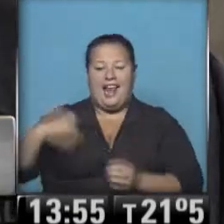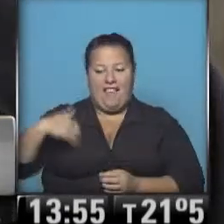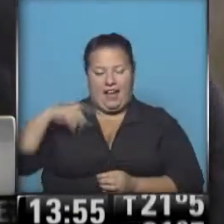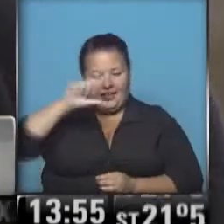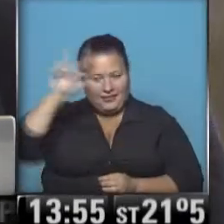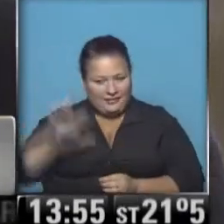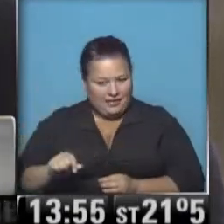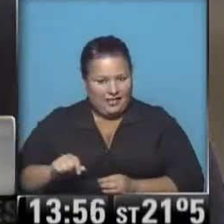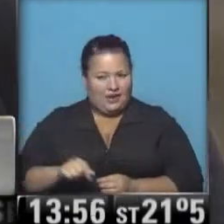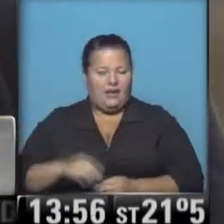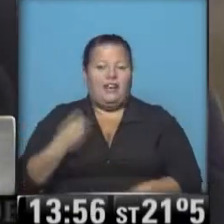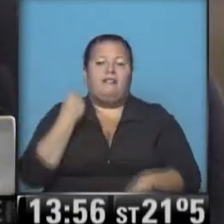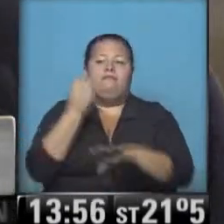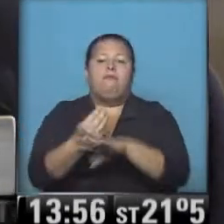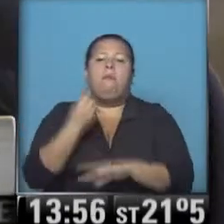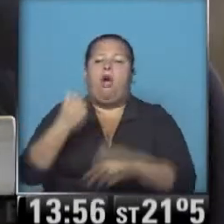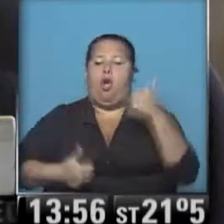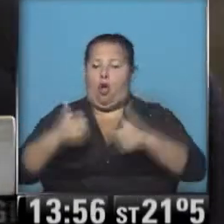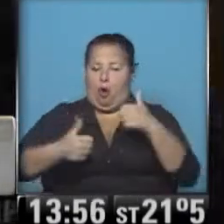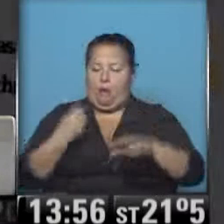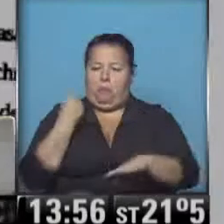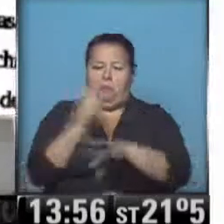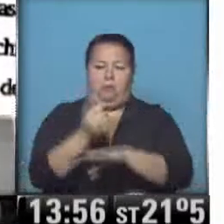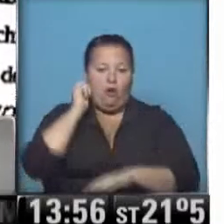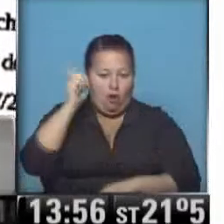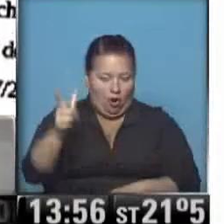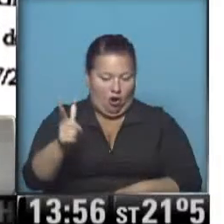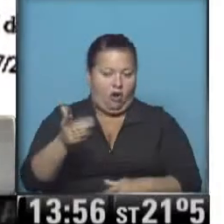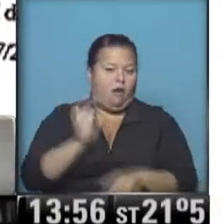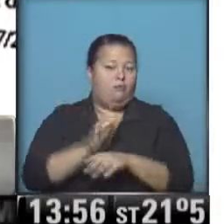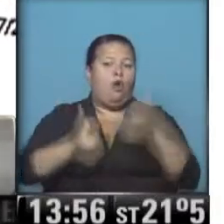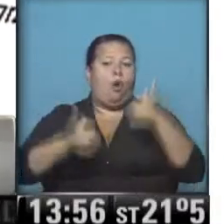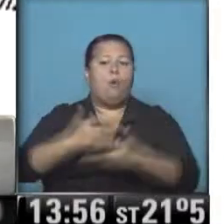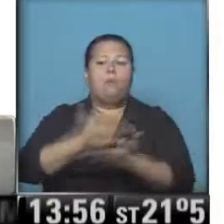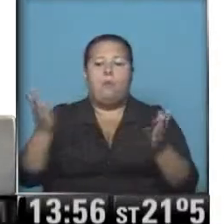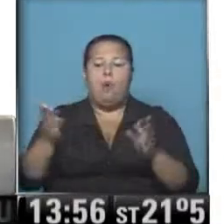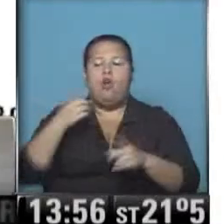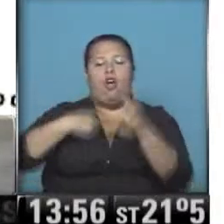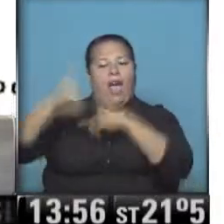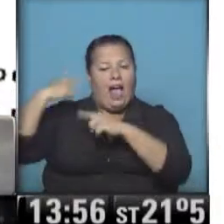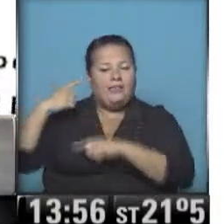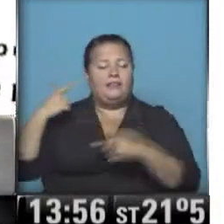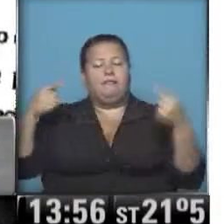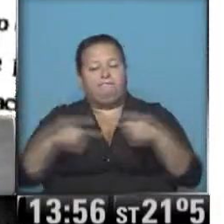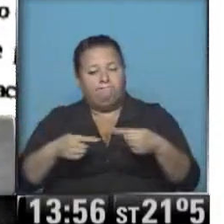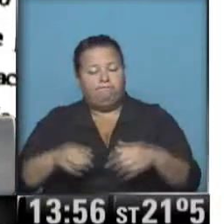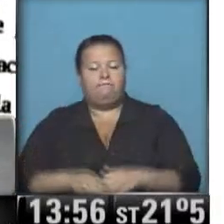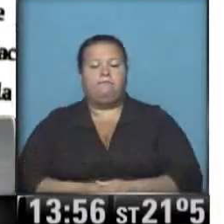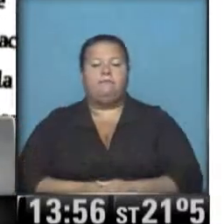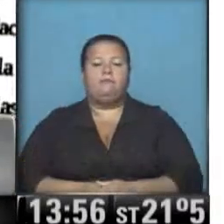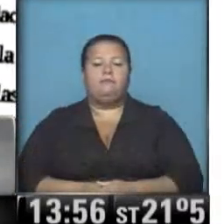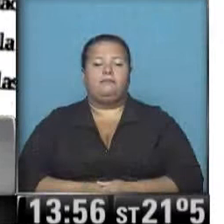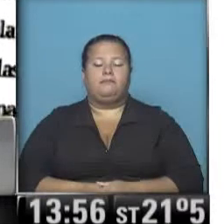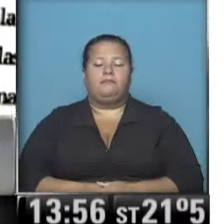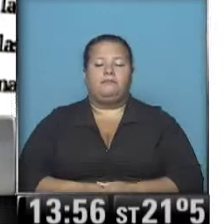que llegó al cargo por concurso que es concurso público de antecedentes y de oposición y